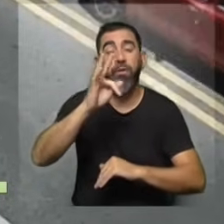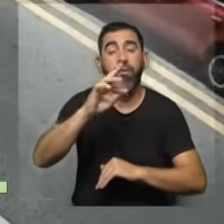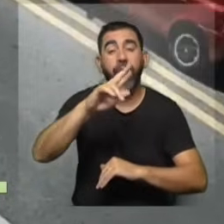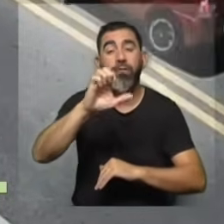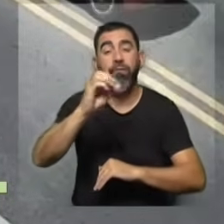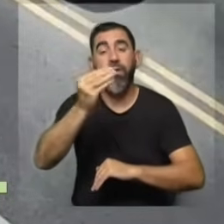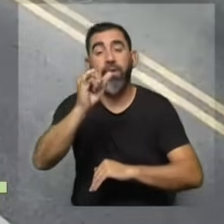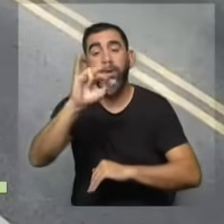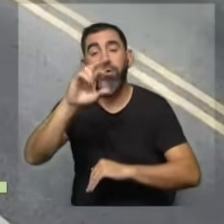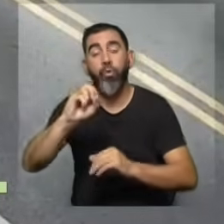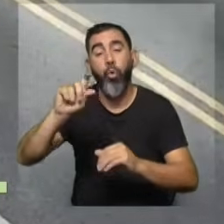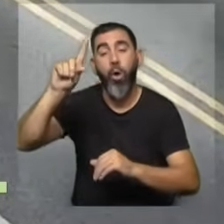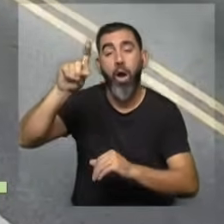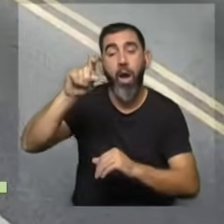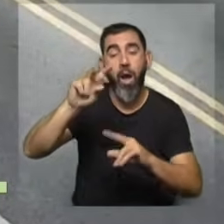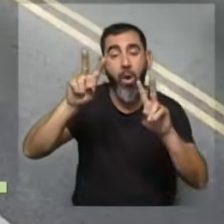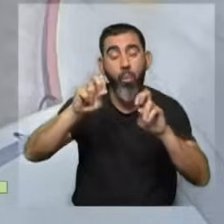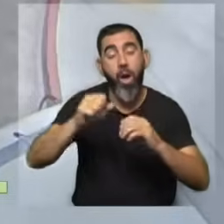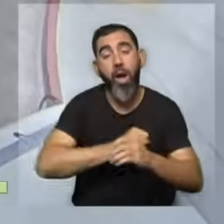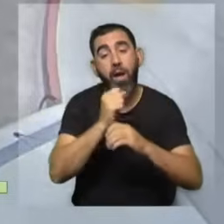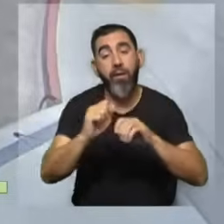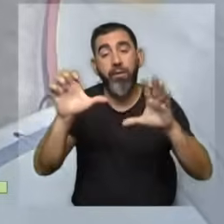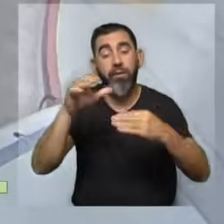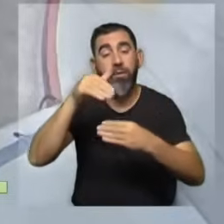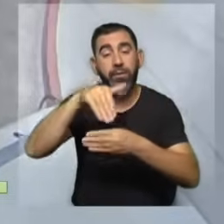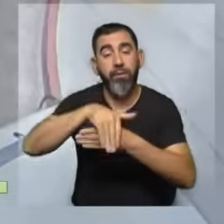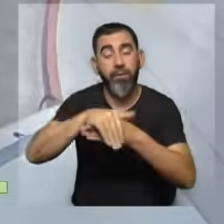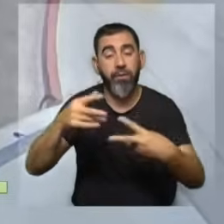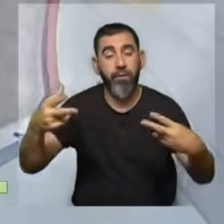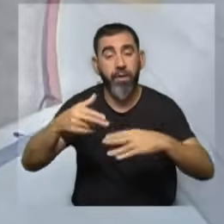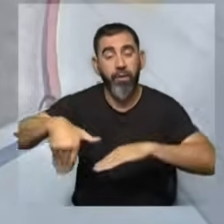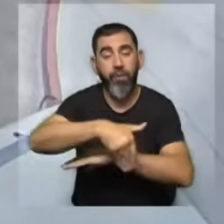hay obras de ose en este caso hasta las 6 de la